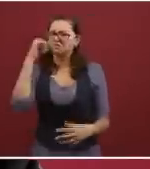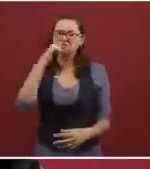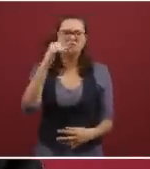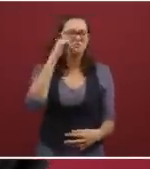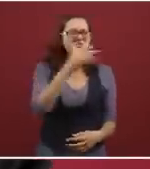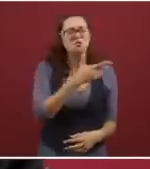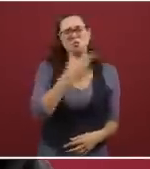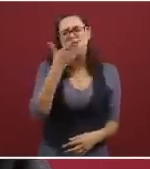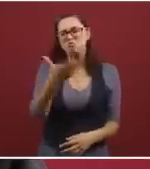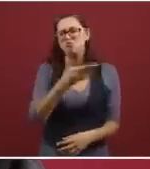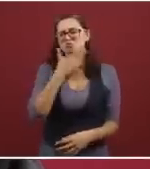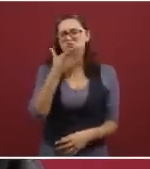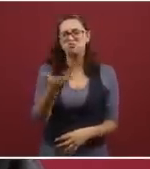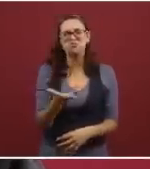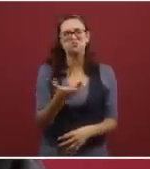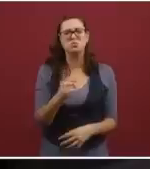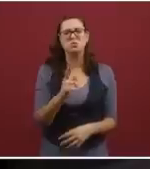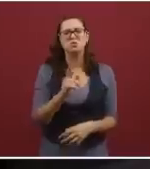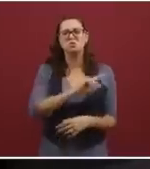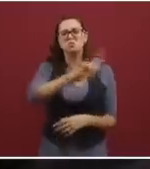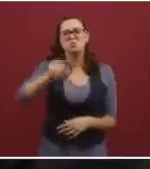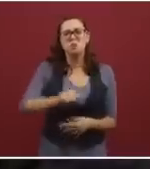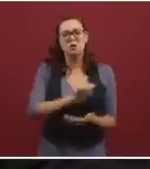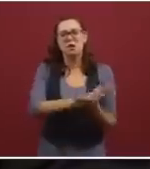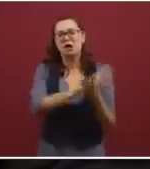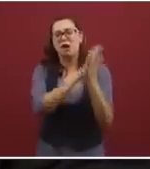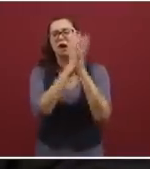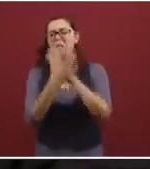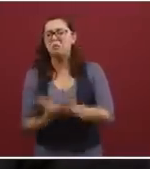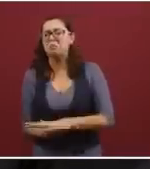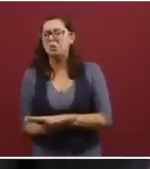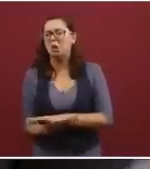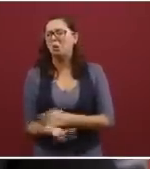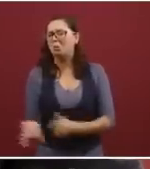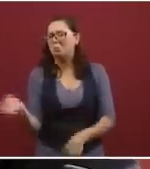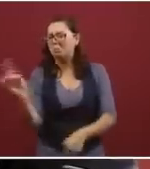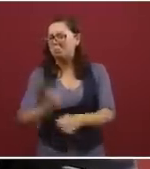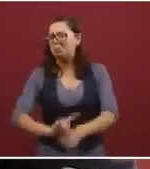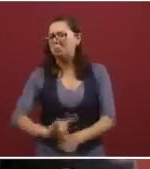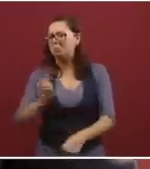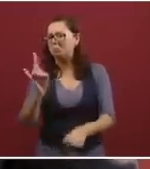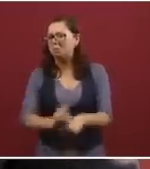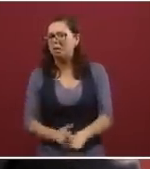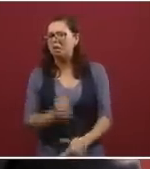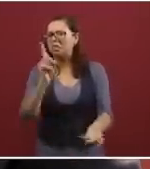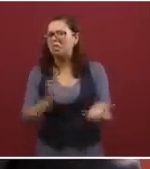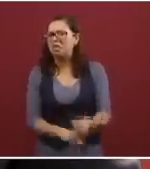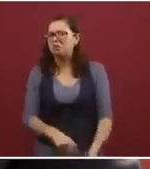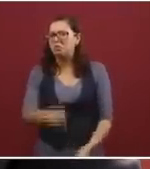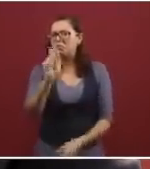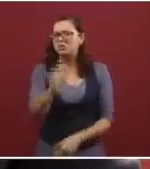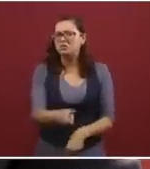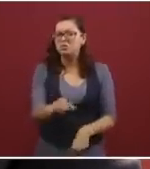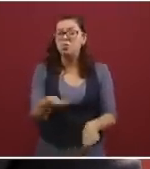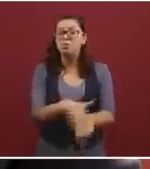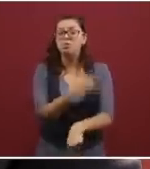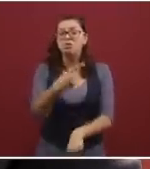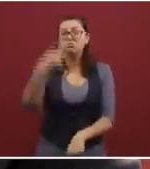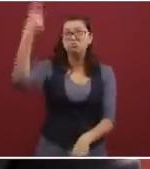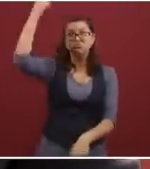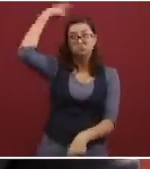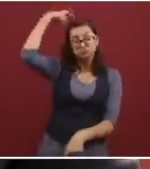y aparentemente hay cambios, pero sigue la misma mentalidad.